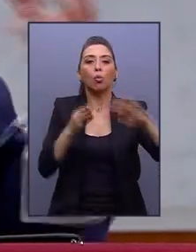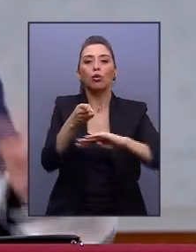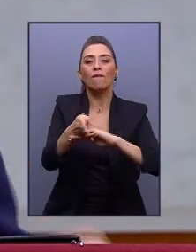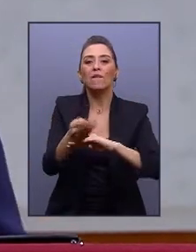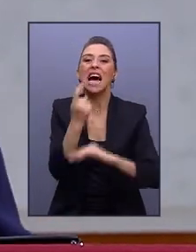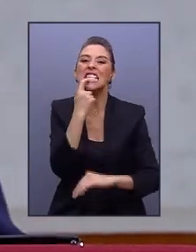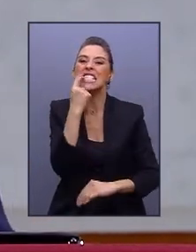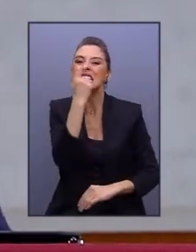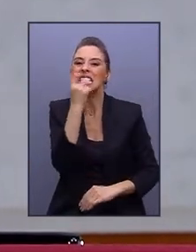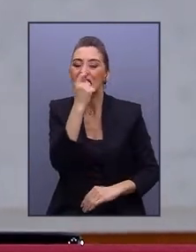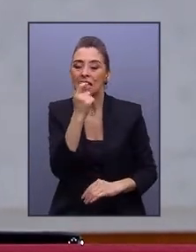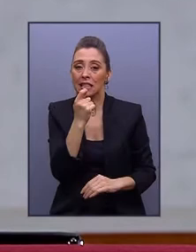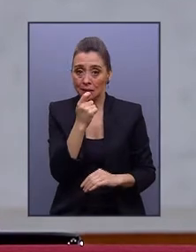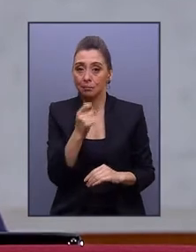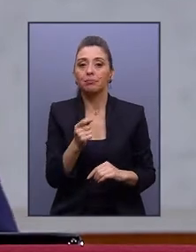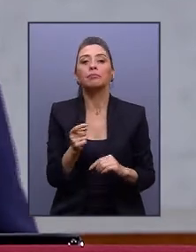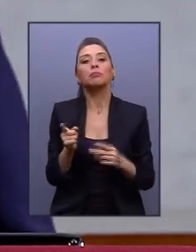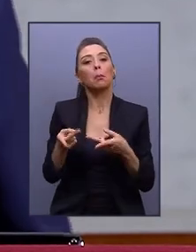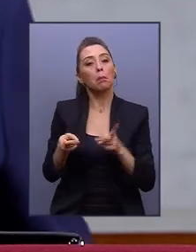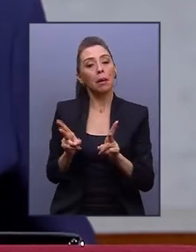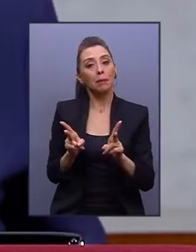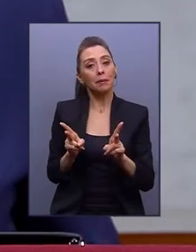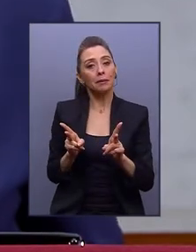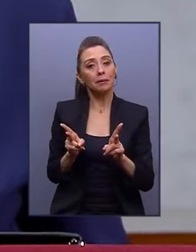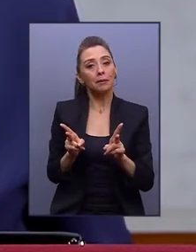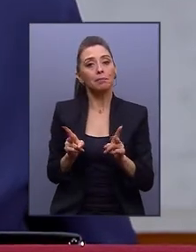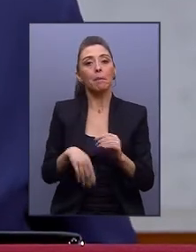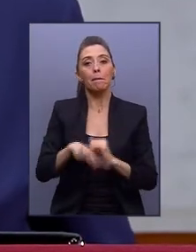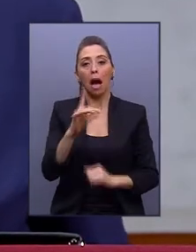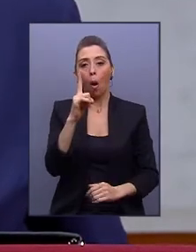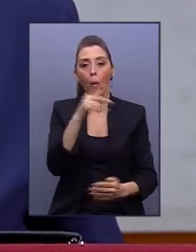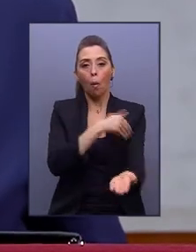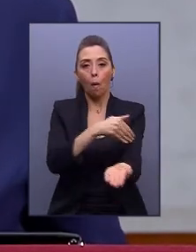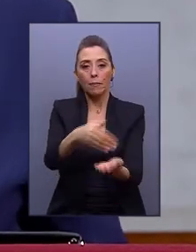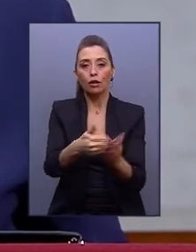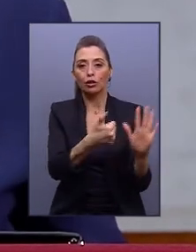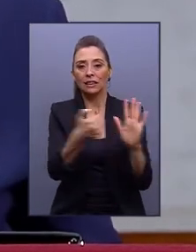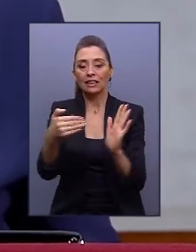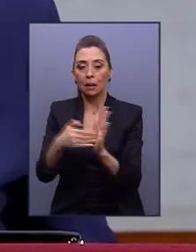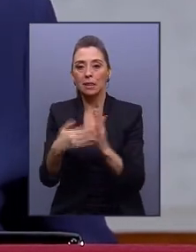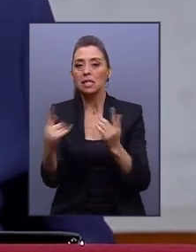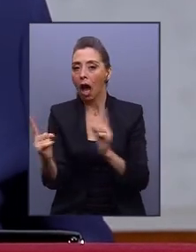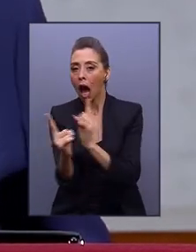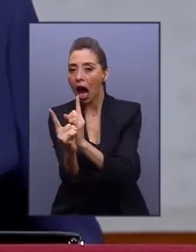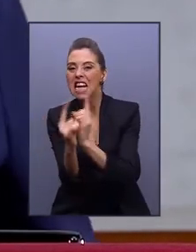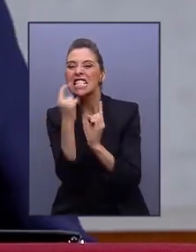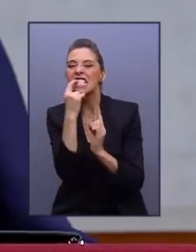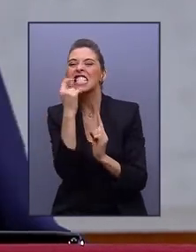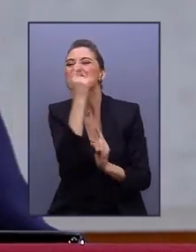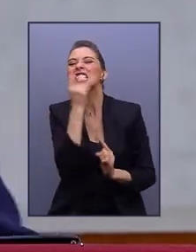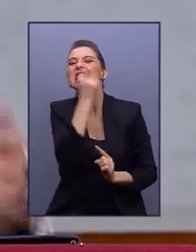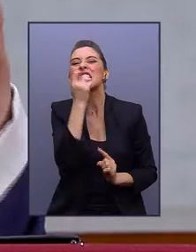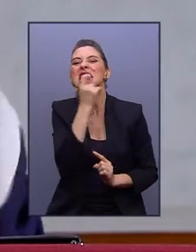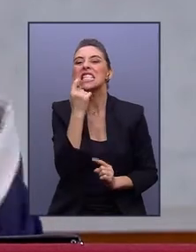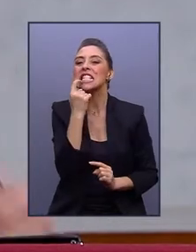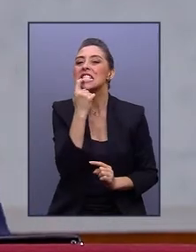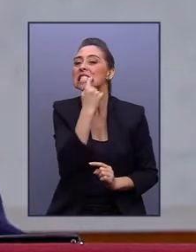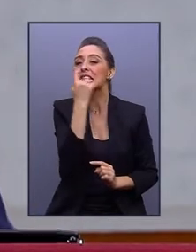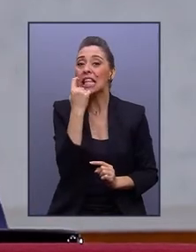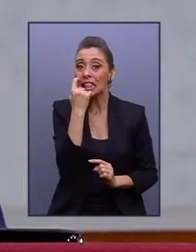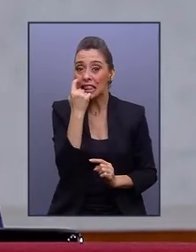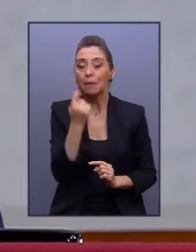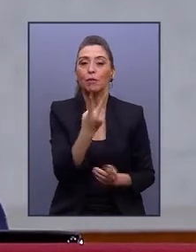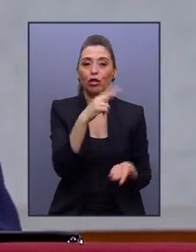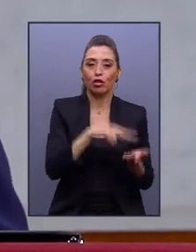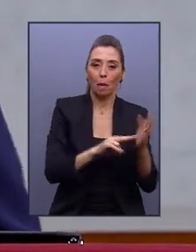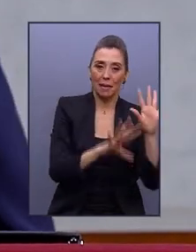están en las categorías que mencioné, ha permitido realizar más de 1.600.000 atenciones adicionales, dentales adicionales